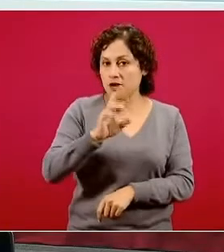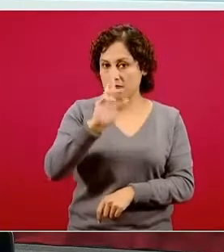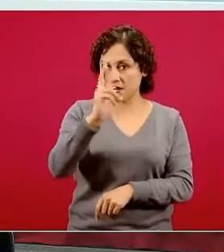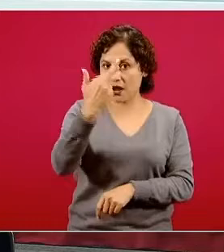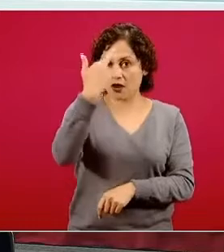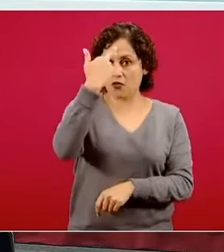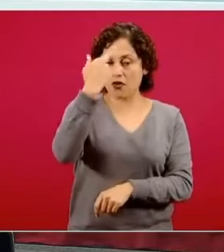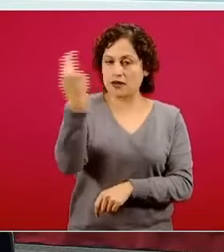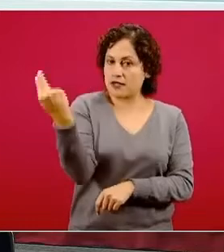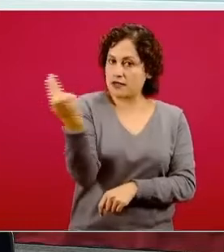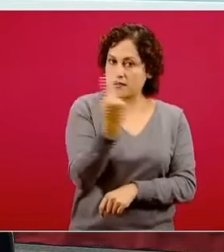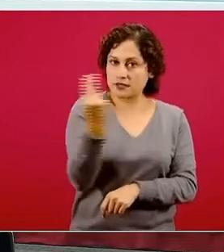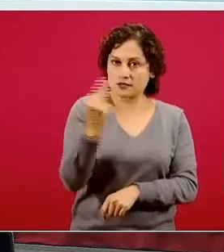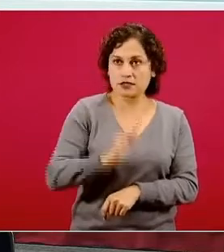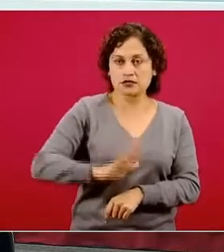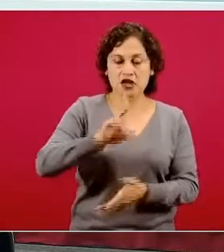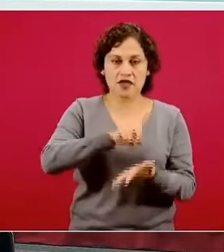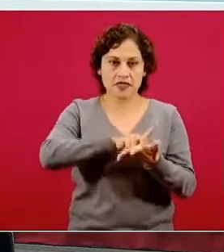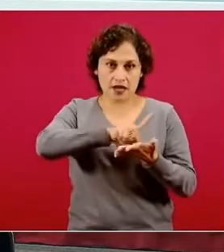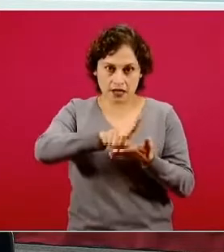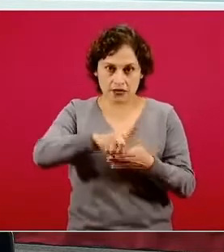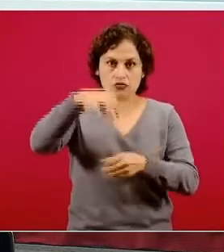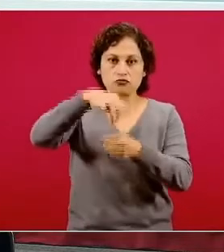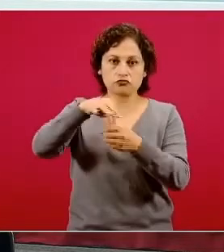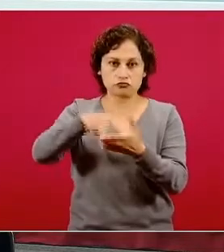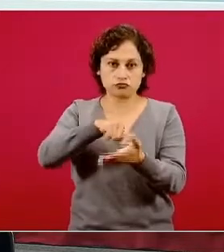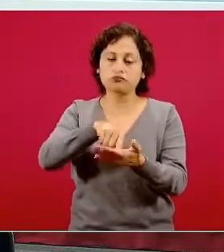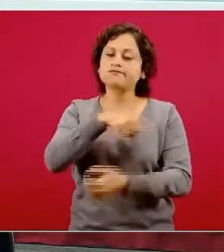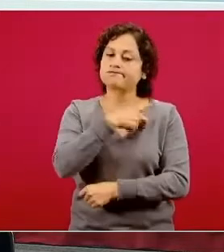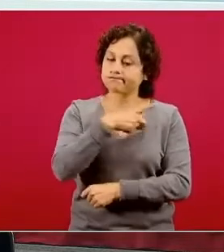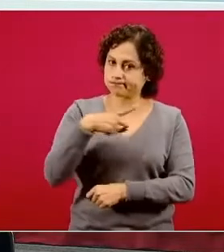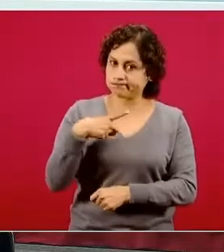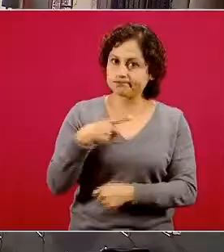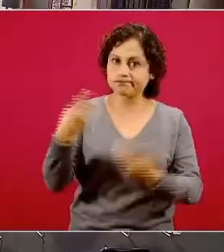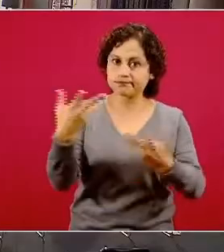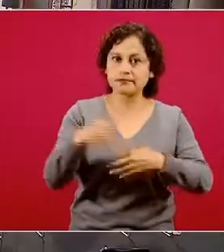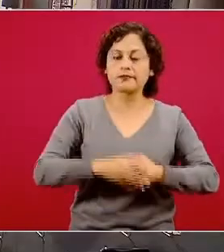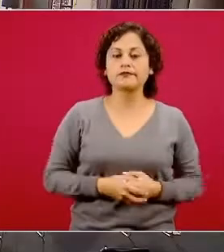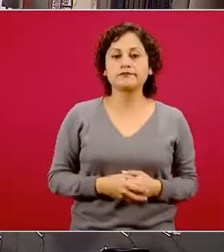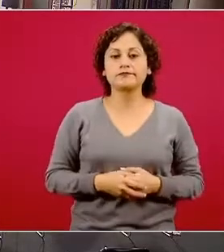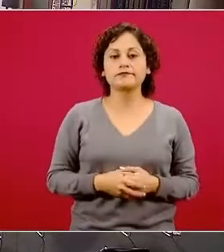derecho al voto. Finalmente, pues ya estamos en octubre